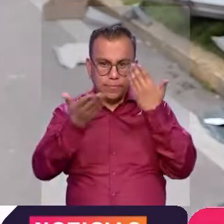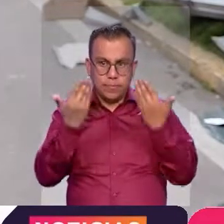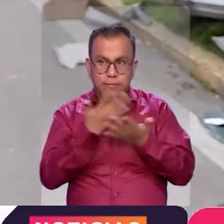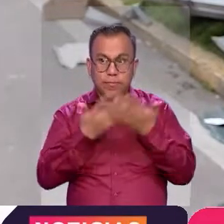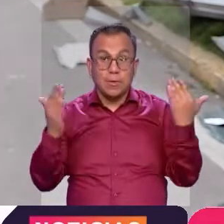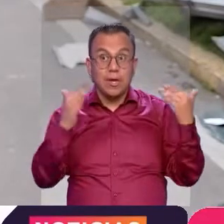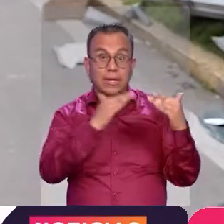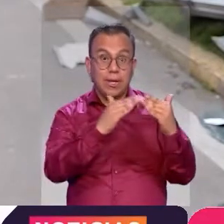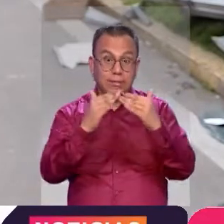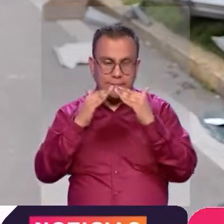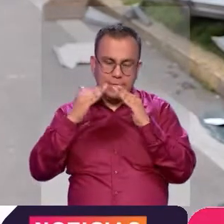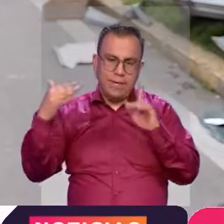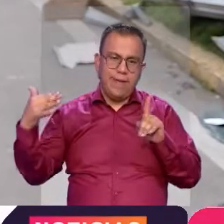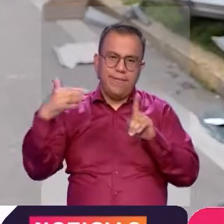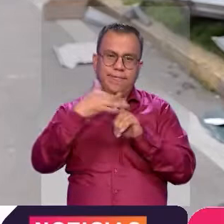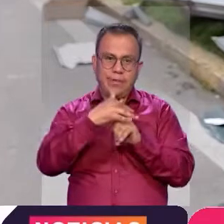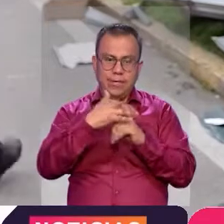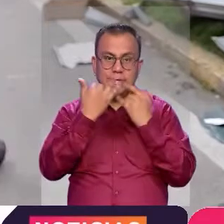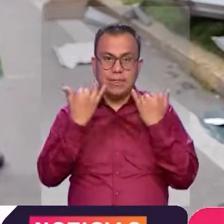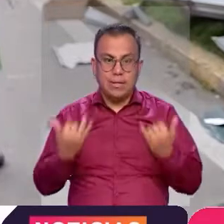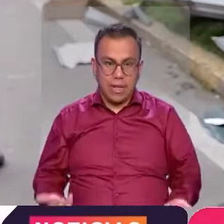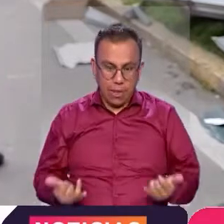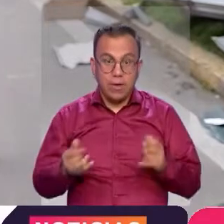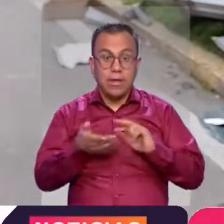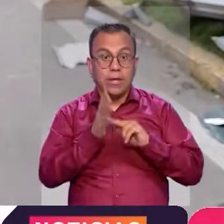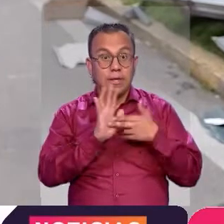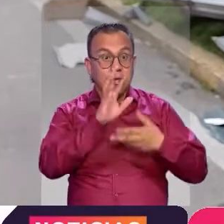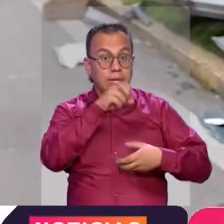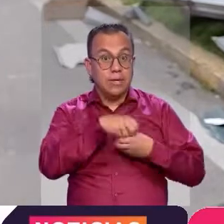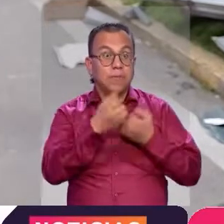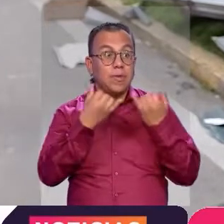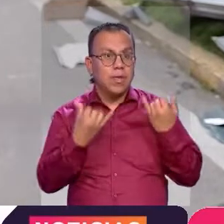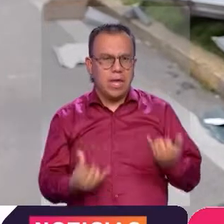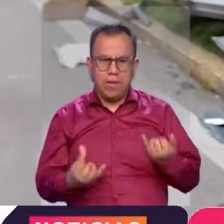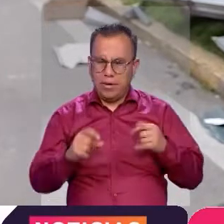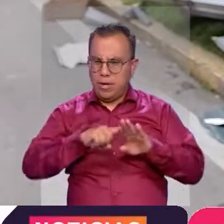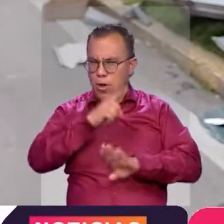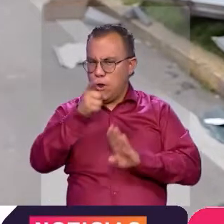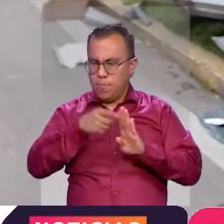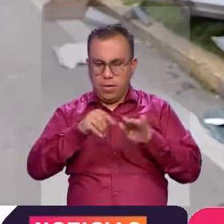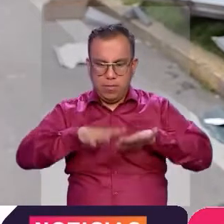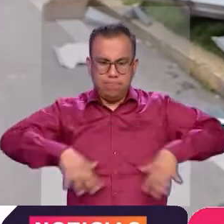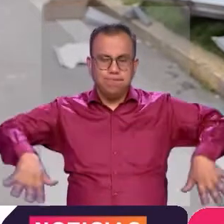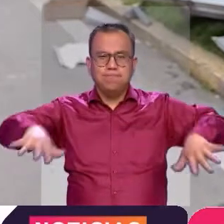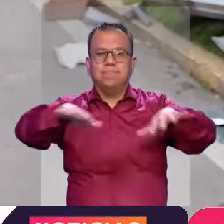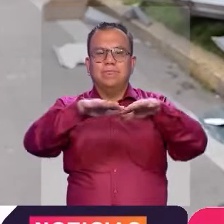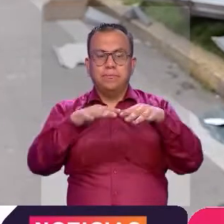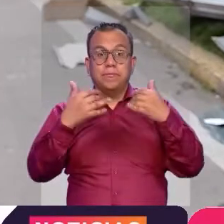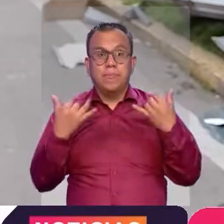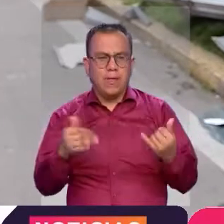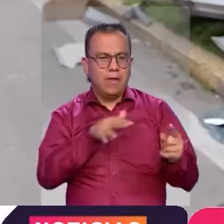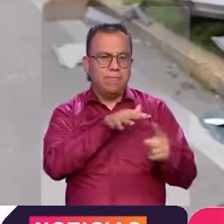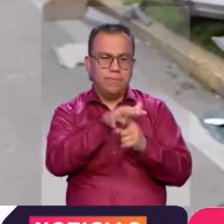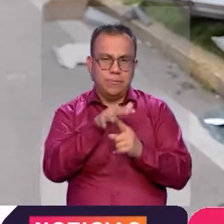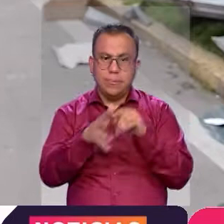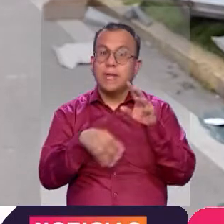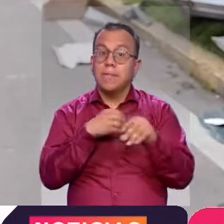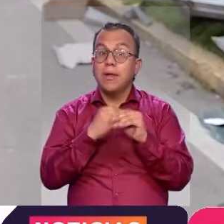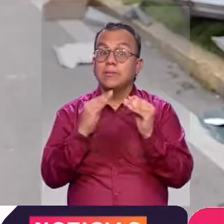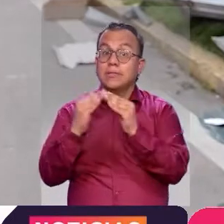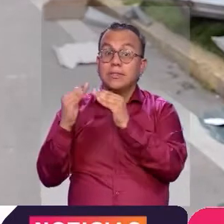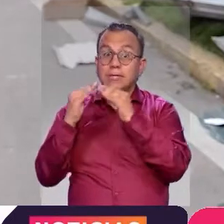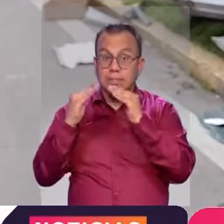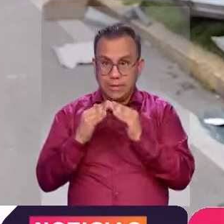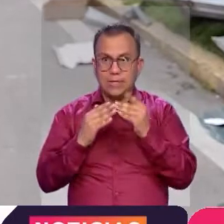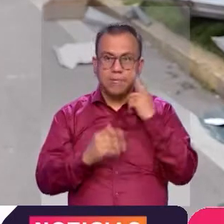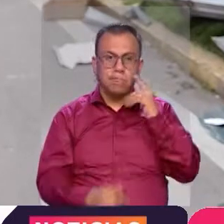esas viviendas afectadas. Tejas y estructuras metálicas están esparcidas por todo el sector, afectando incluso a vecinos de